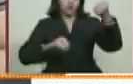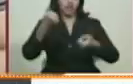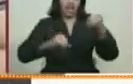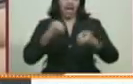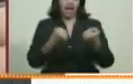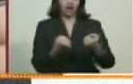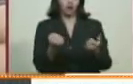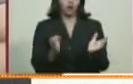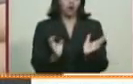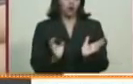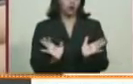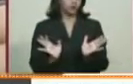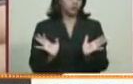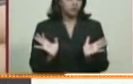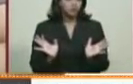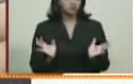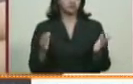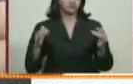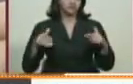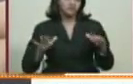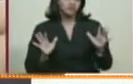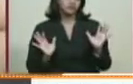bien público,